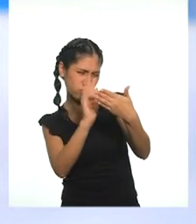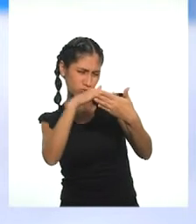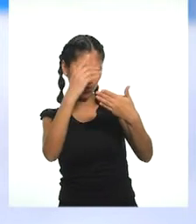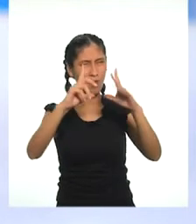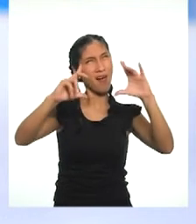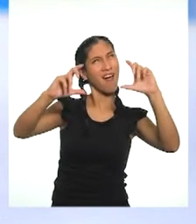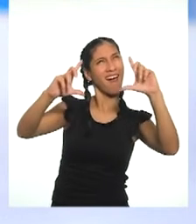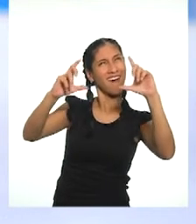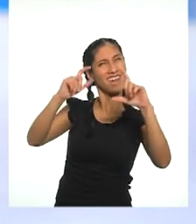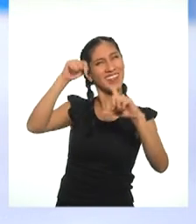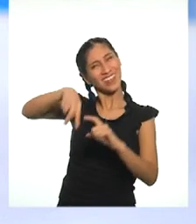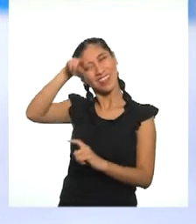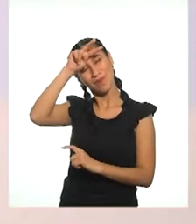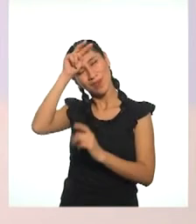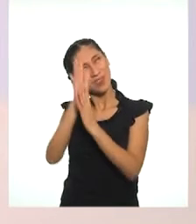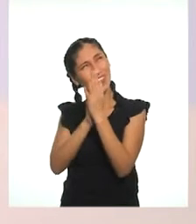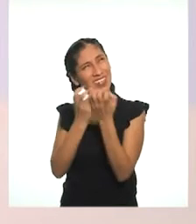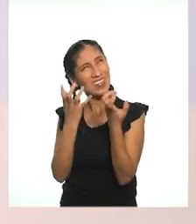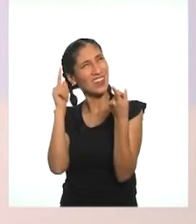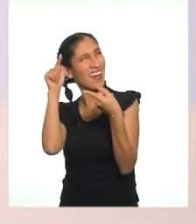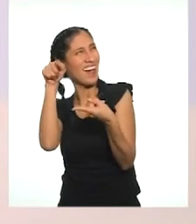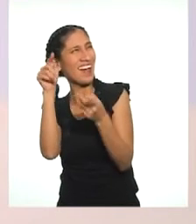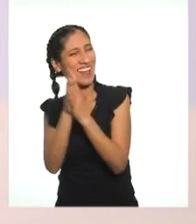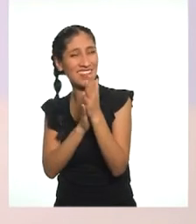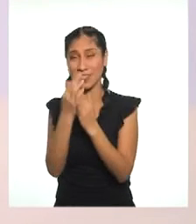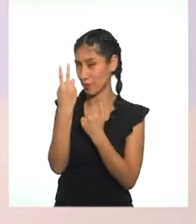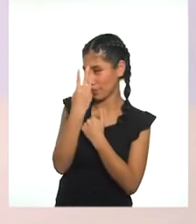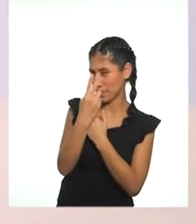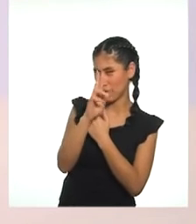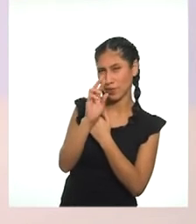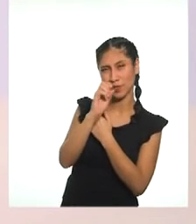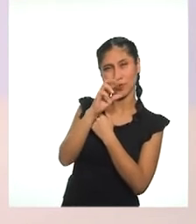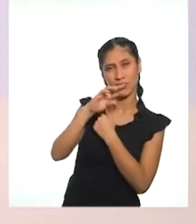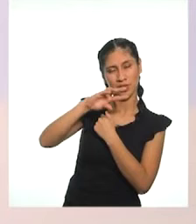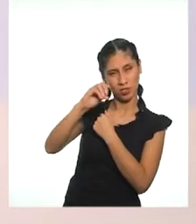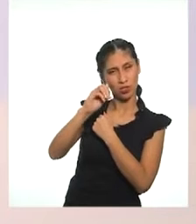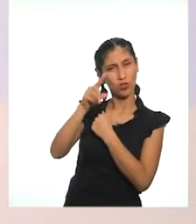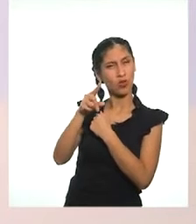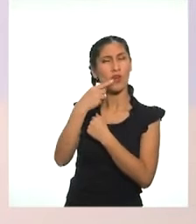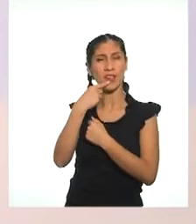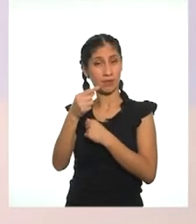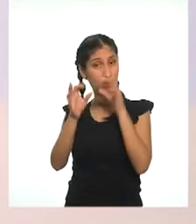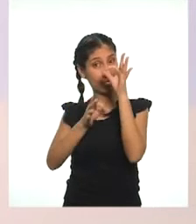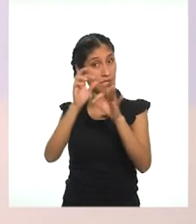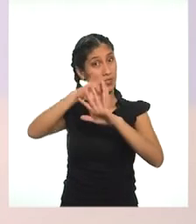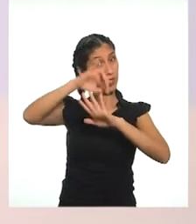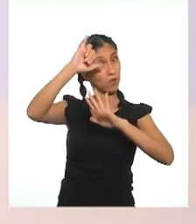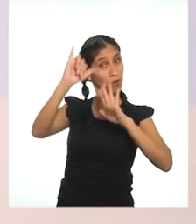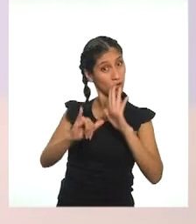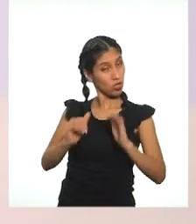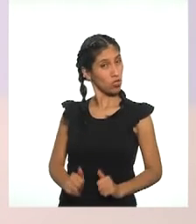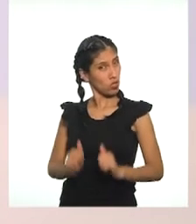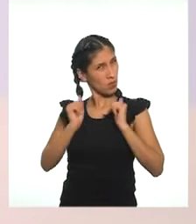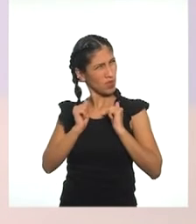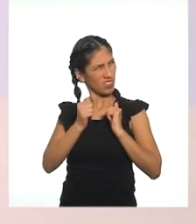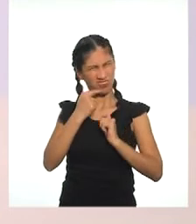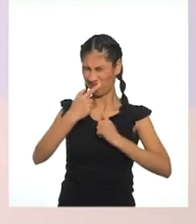ese país en el que queremos vivir. Ya veo, Rodrigo, hablaste de proyecto de vida. ¿A qué